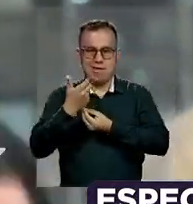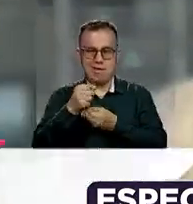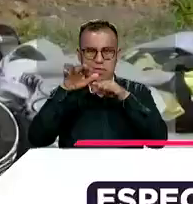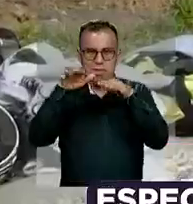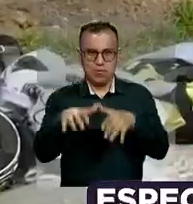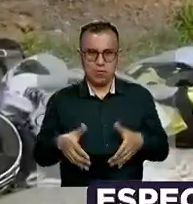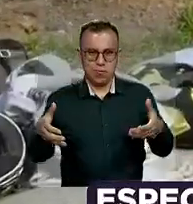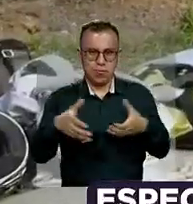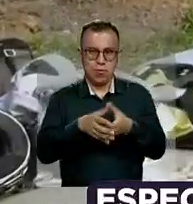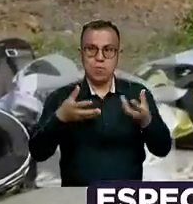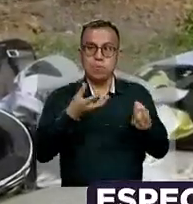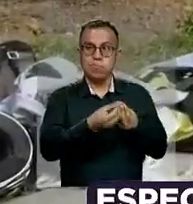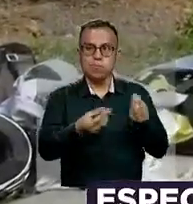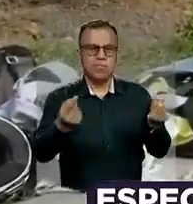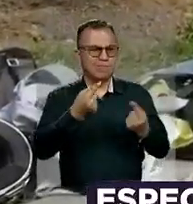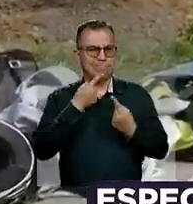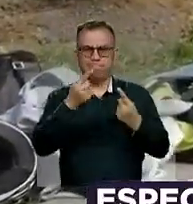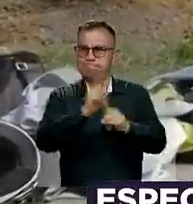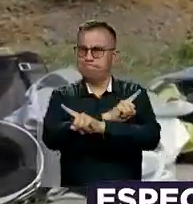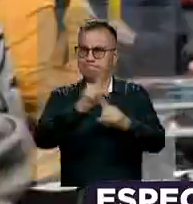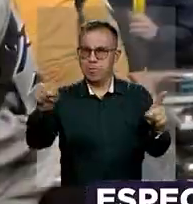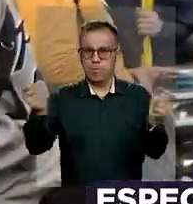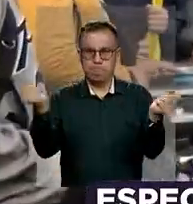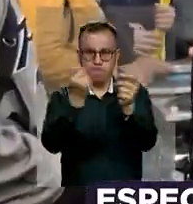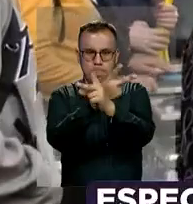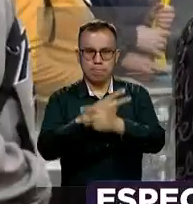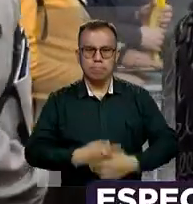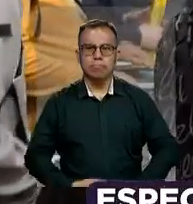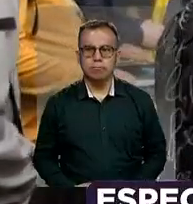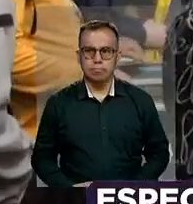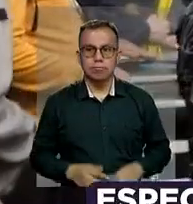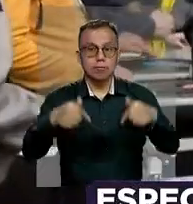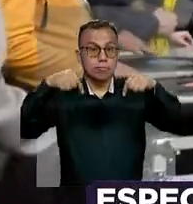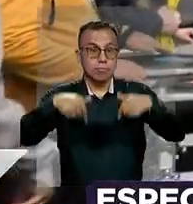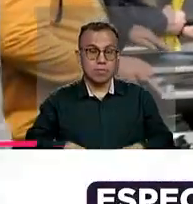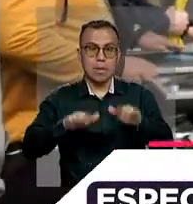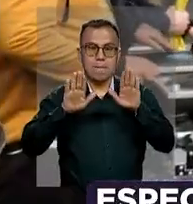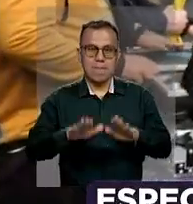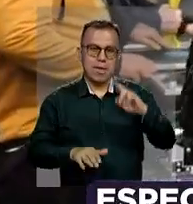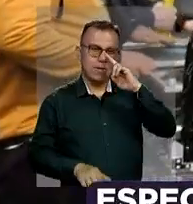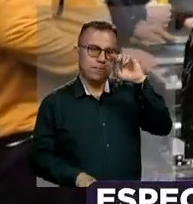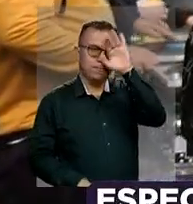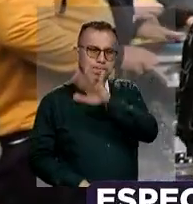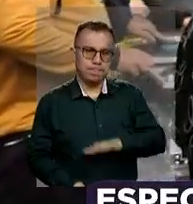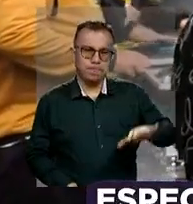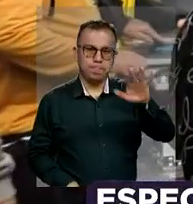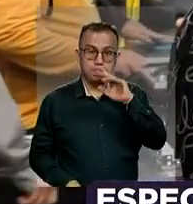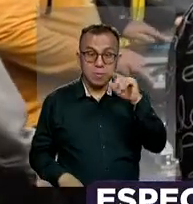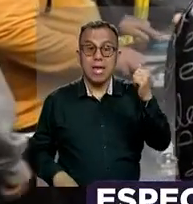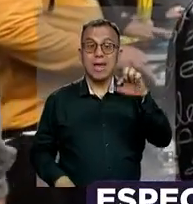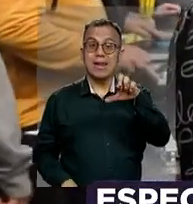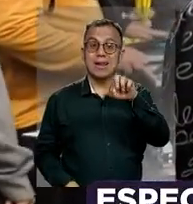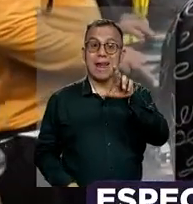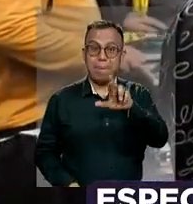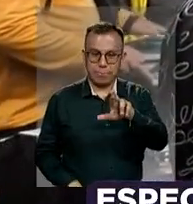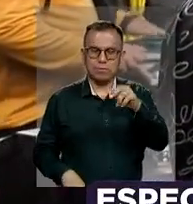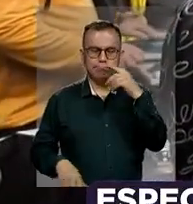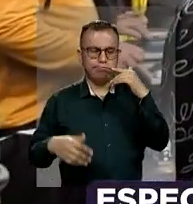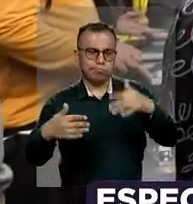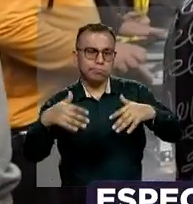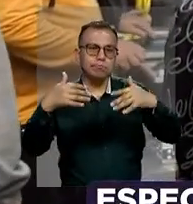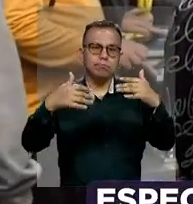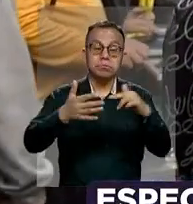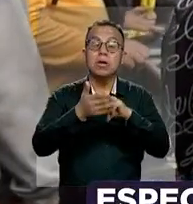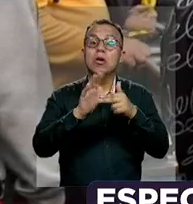representativos del género, que hoy le dicen no a la violencia. Nosotros nos sumamos hoy al paro nacional como artistas, el rap se juntó, hicimos una